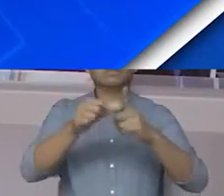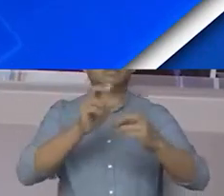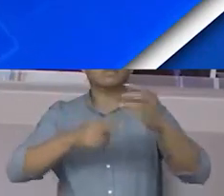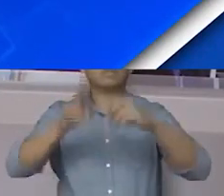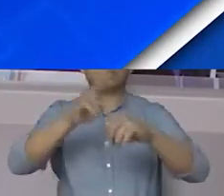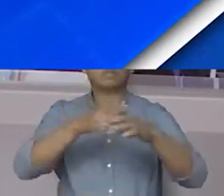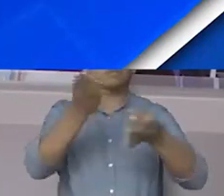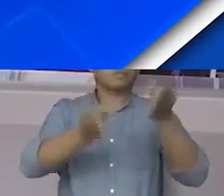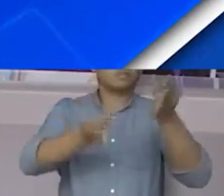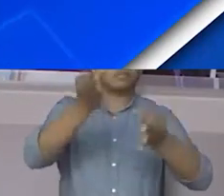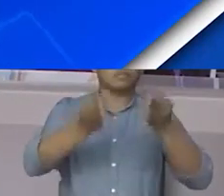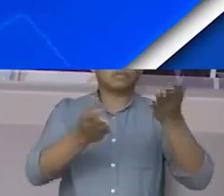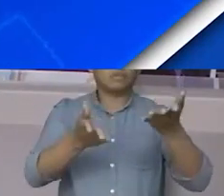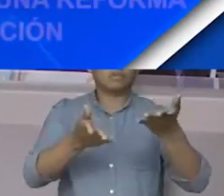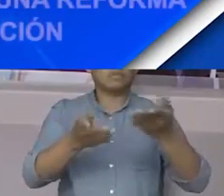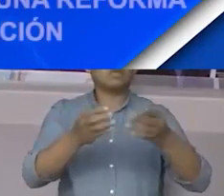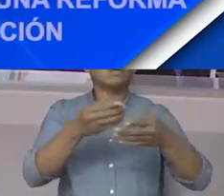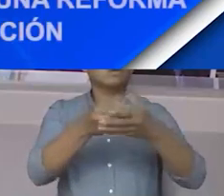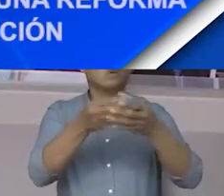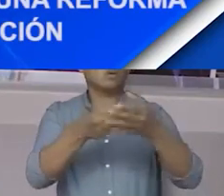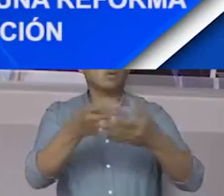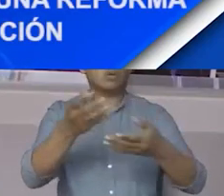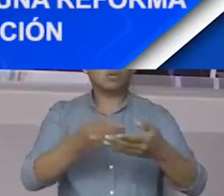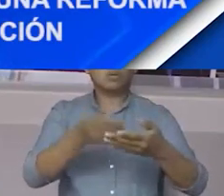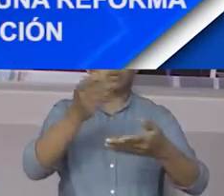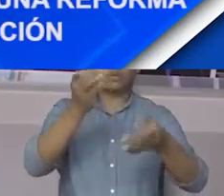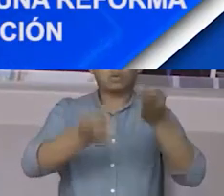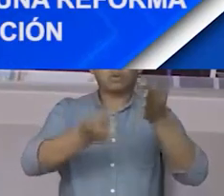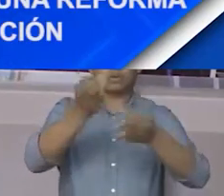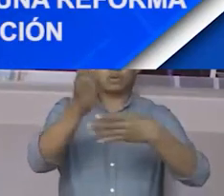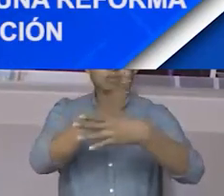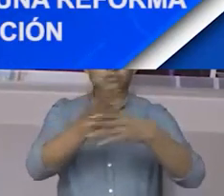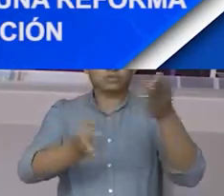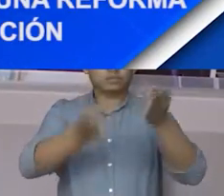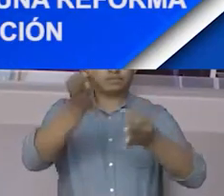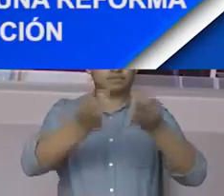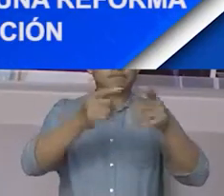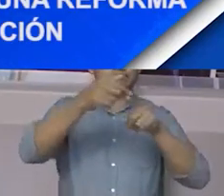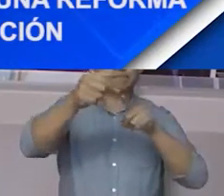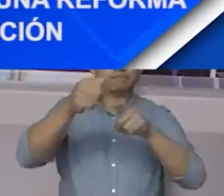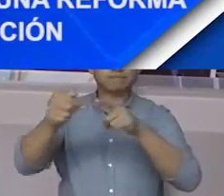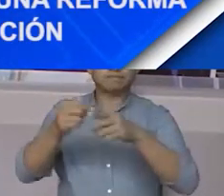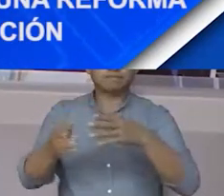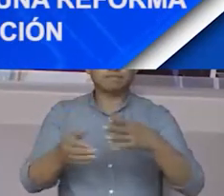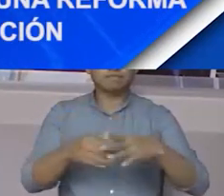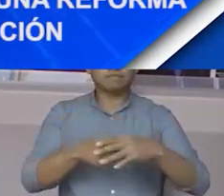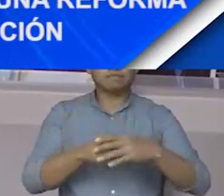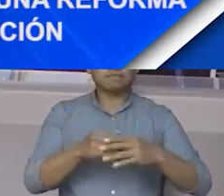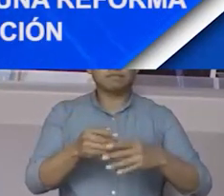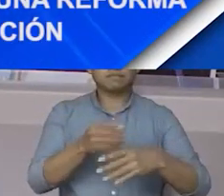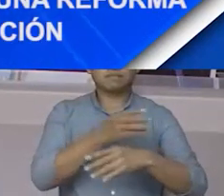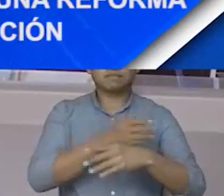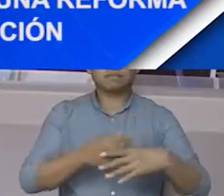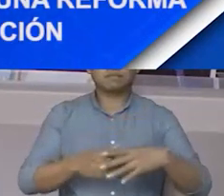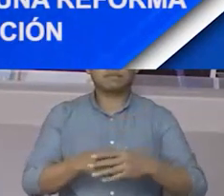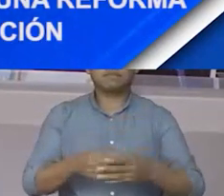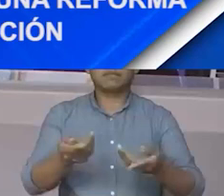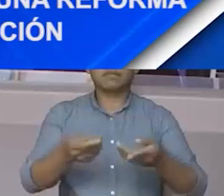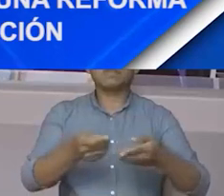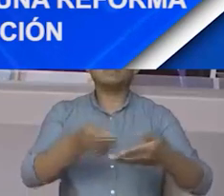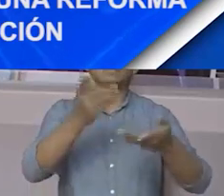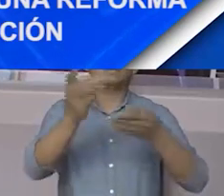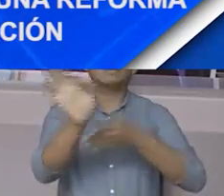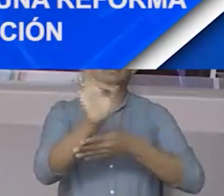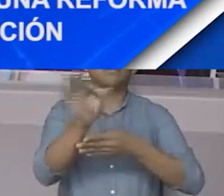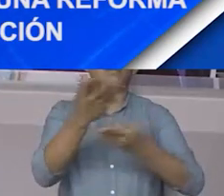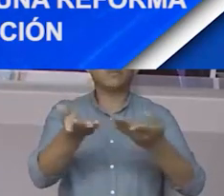Habrá tribunales de apelación, jueces de distrito, jueces locales, cuya organización y